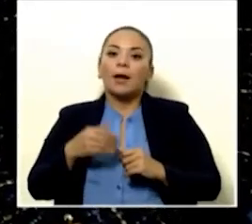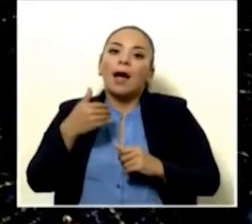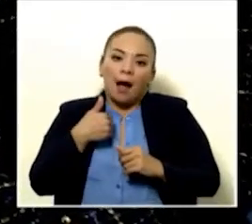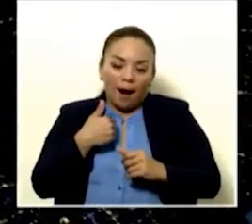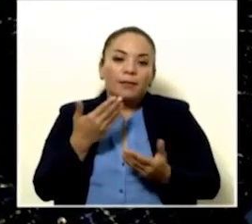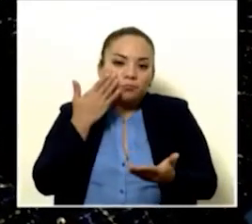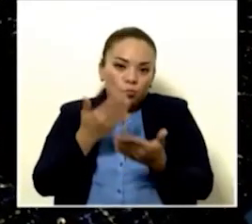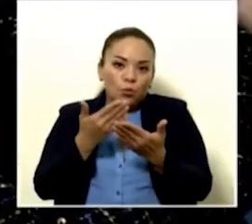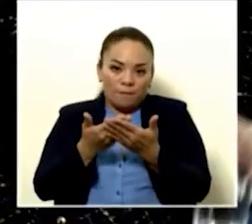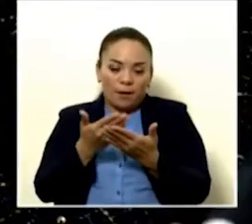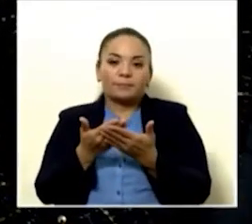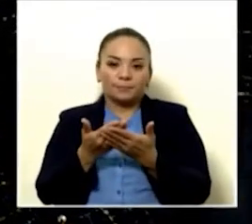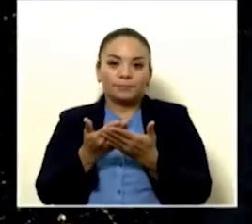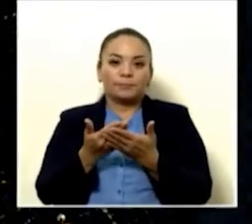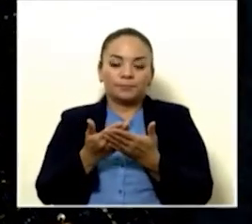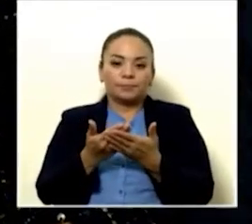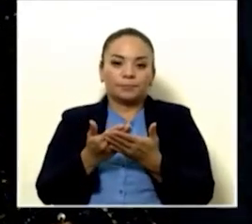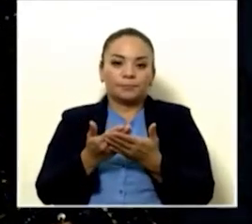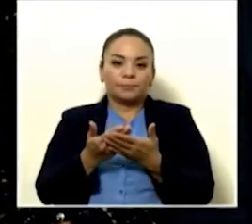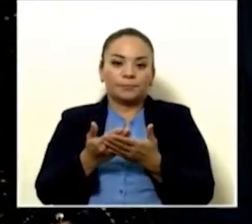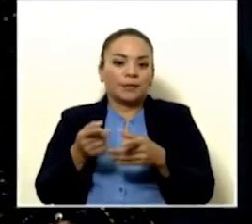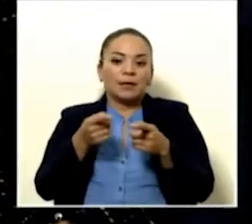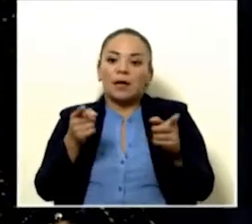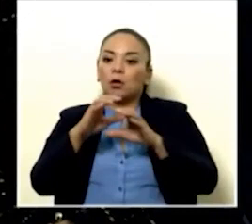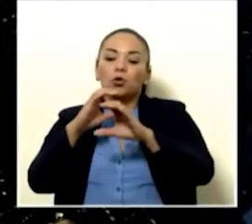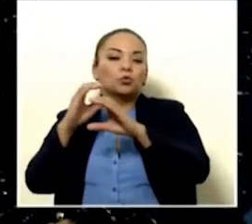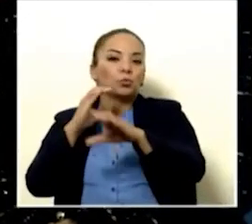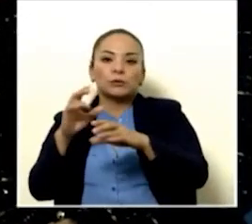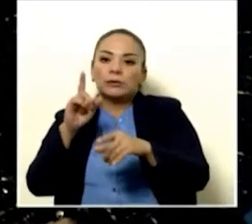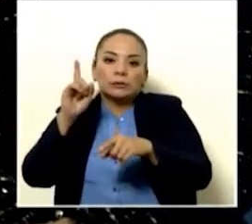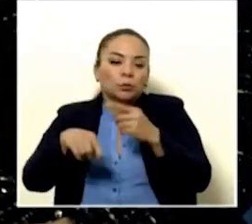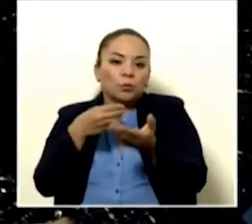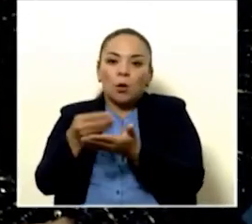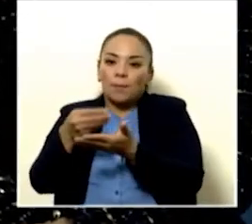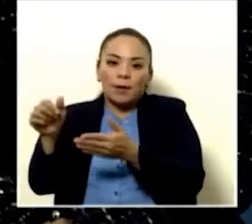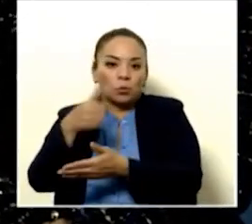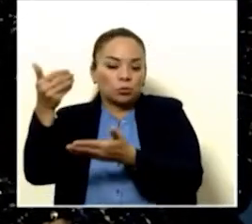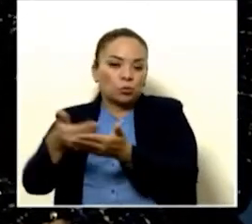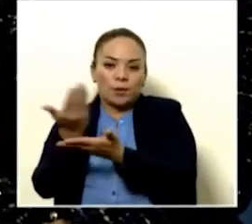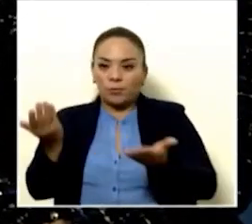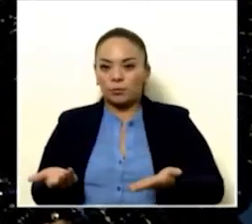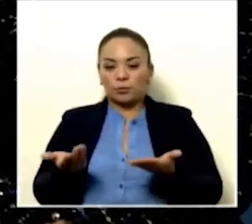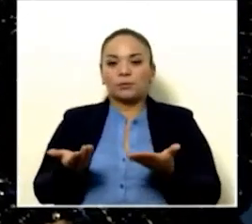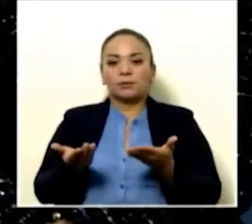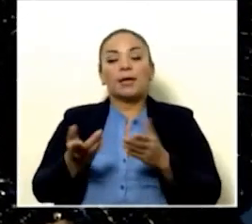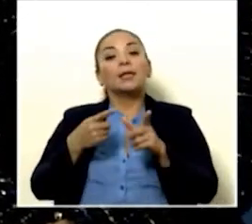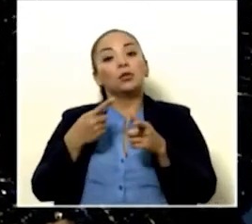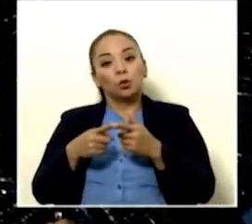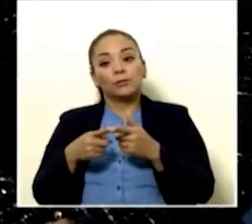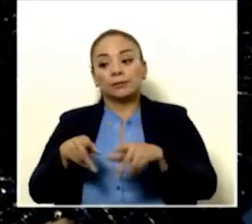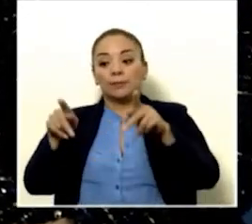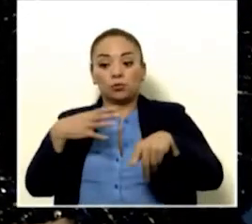de que no estuvieron en la posibilidad económica de renovar los que ya estaban por vencer. Entonces ha habido un clamor del